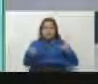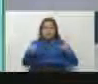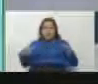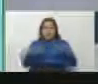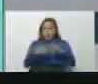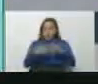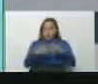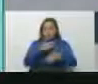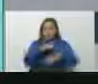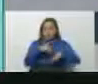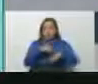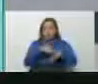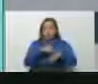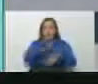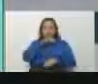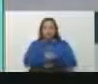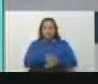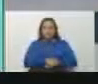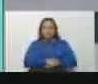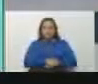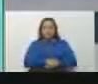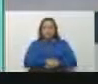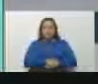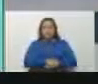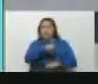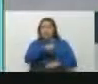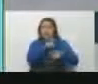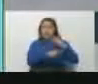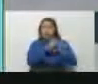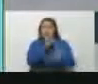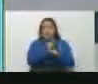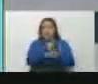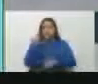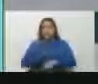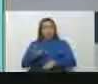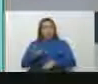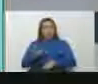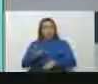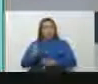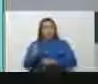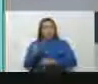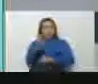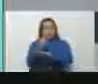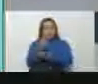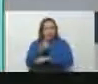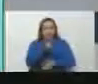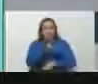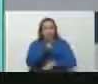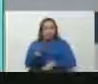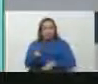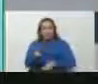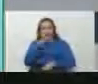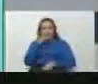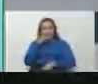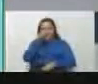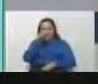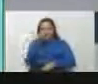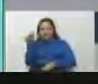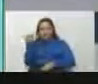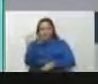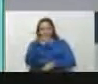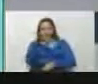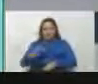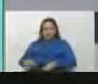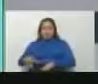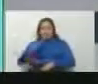algunas tareas fundamentales. Pero además de esas tareas fundamentales, el 12 de octubre del año pasado, el presidente Nicolás Maduro